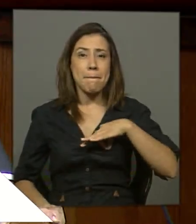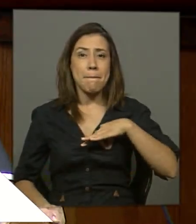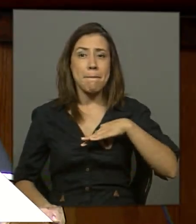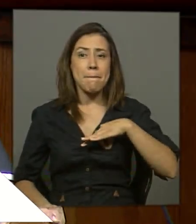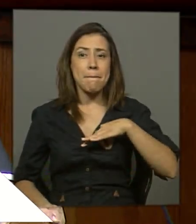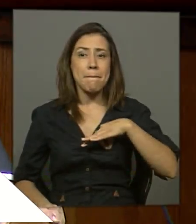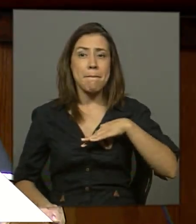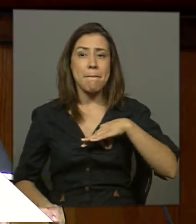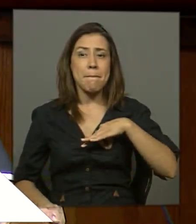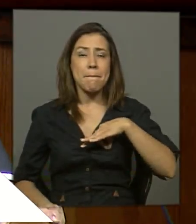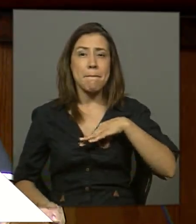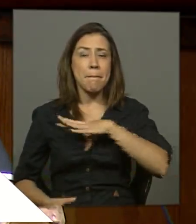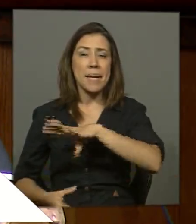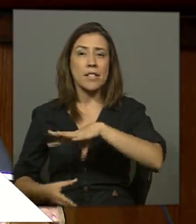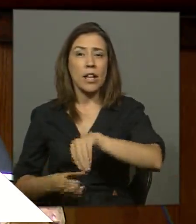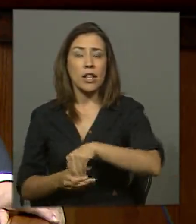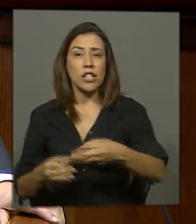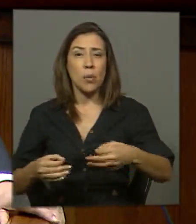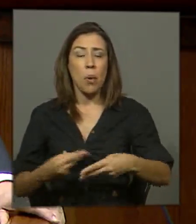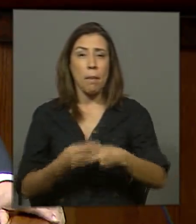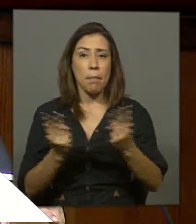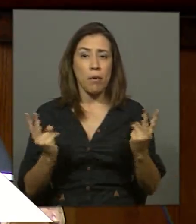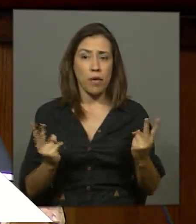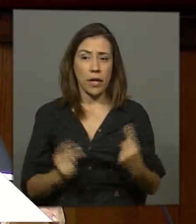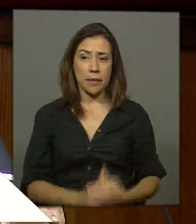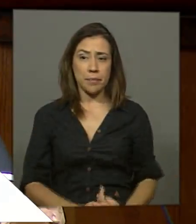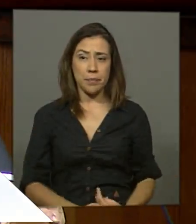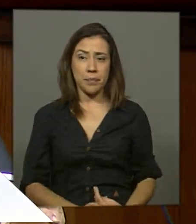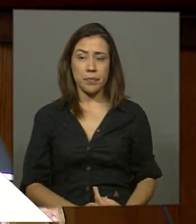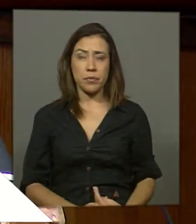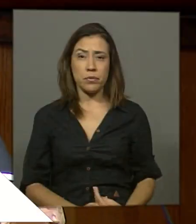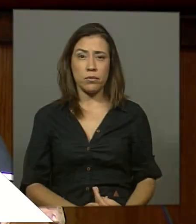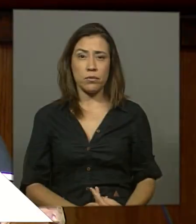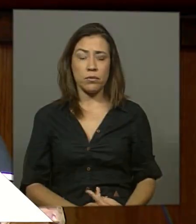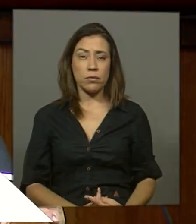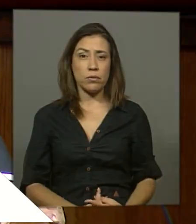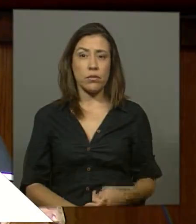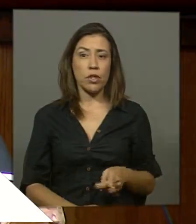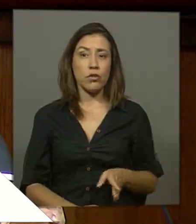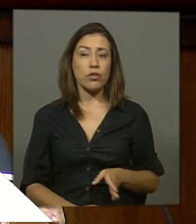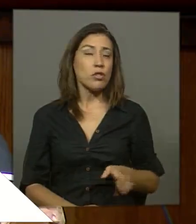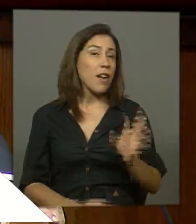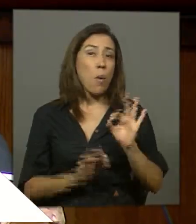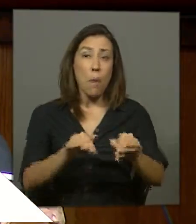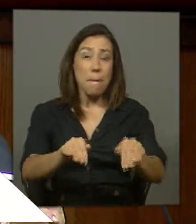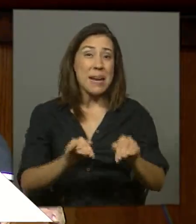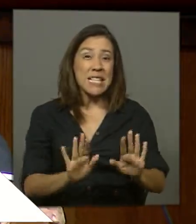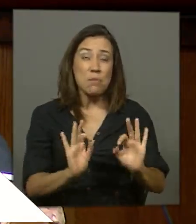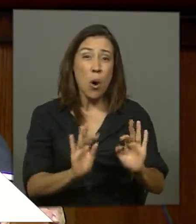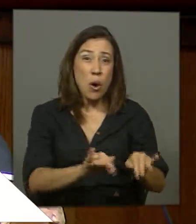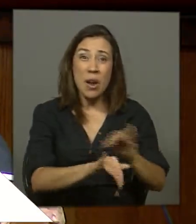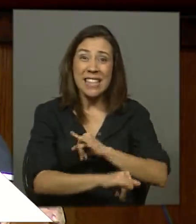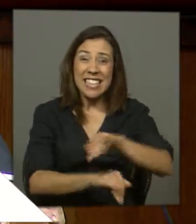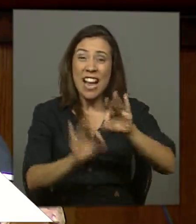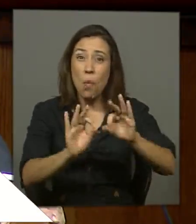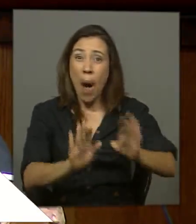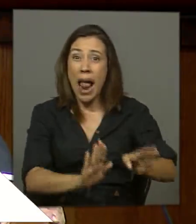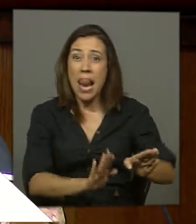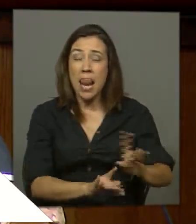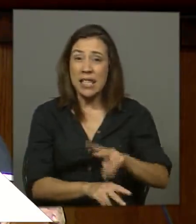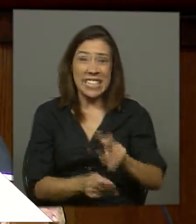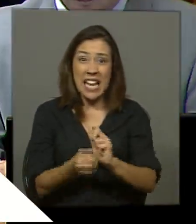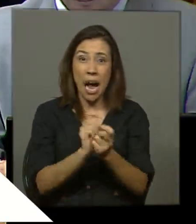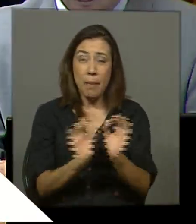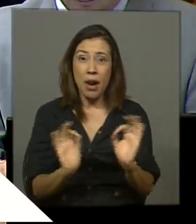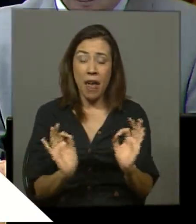de interior y seguridad pública por lo tanto eso permanece incólume sin perjuicio de lo de lo de